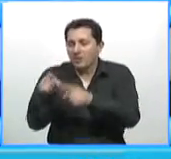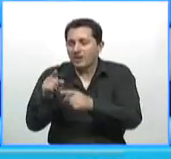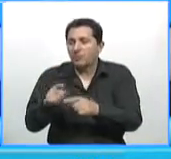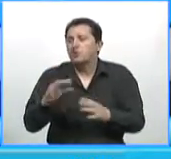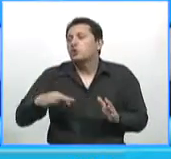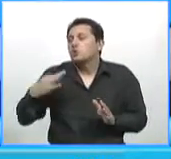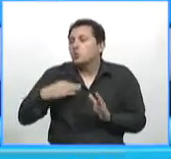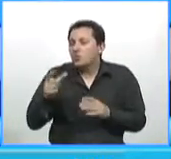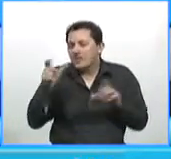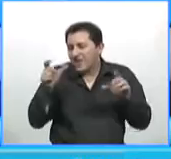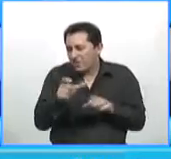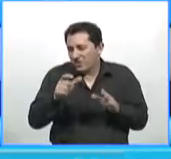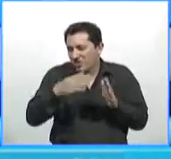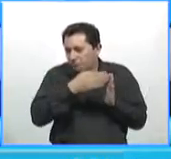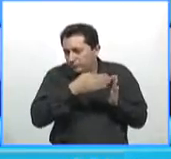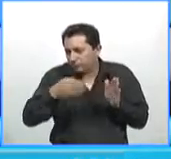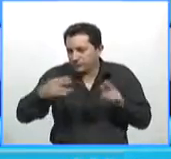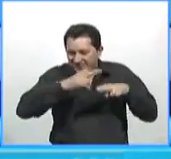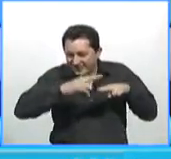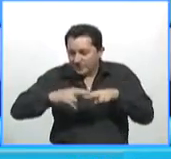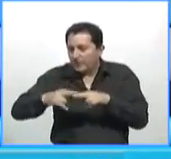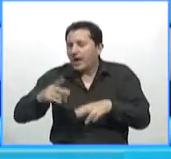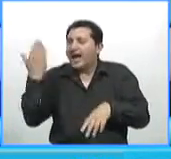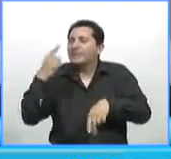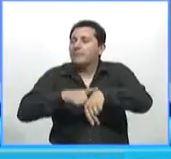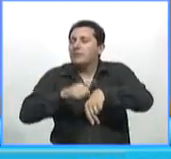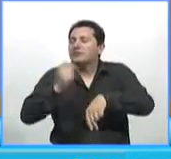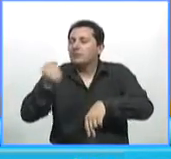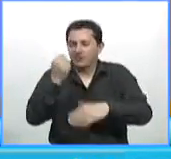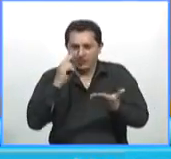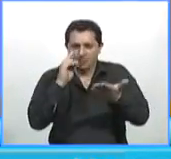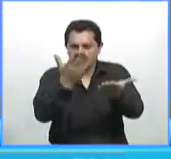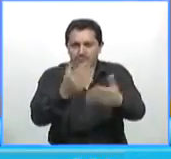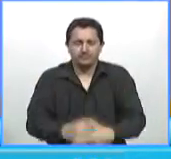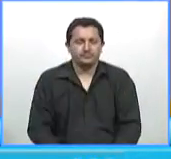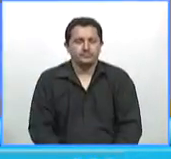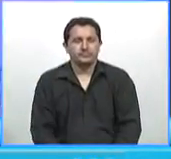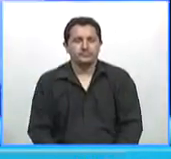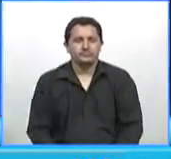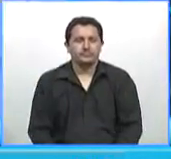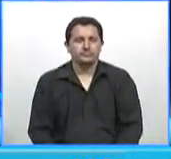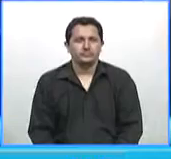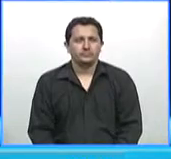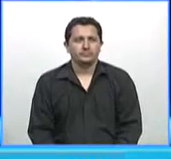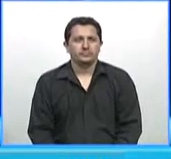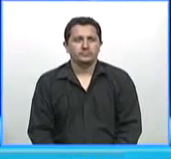momentos más importantes que has tenido vos en tu carrera, así que si te parece, la vamos a compartir así, mirá. Bueno.